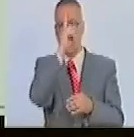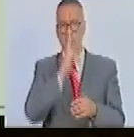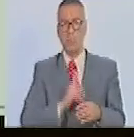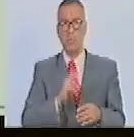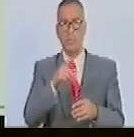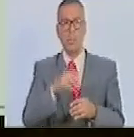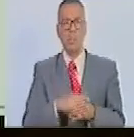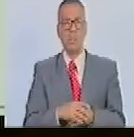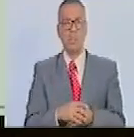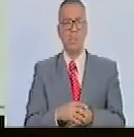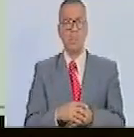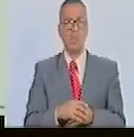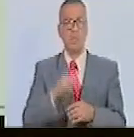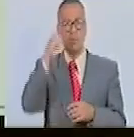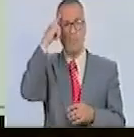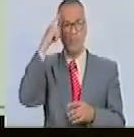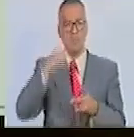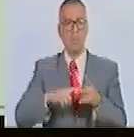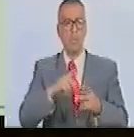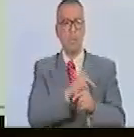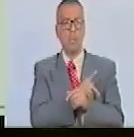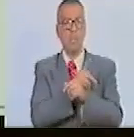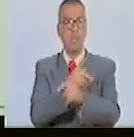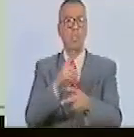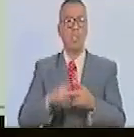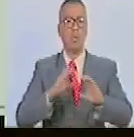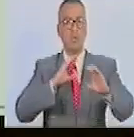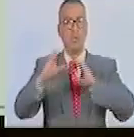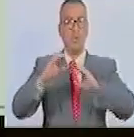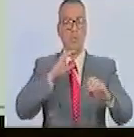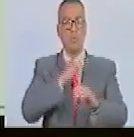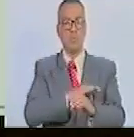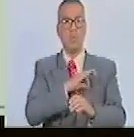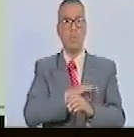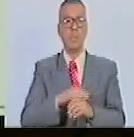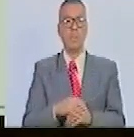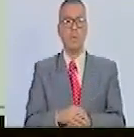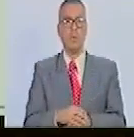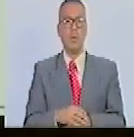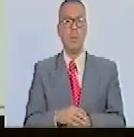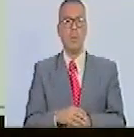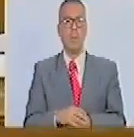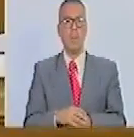discapacidad. Nivel de instrucción, licenciado en comunicación social.